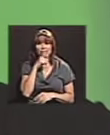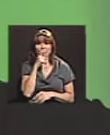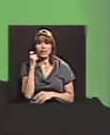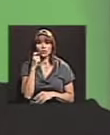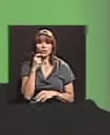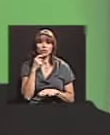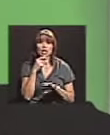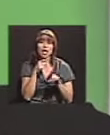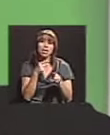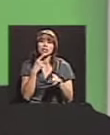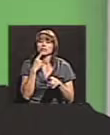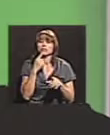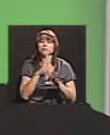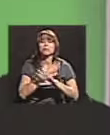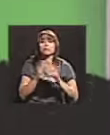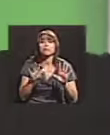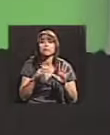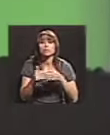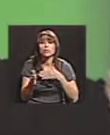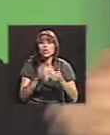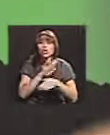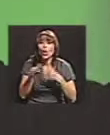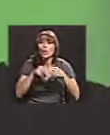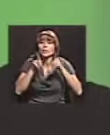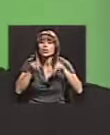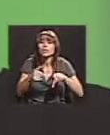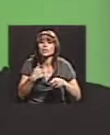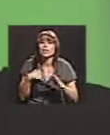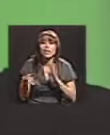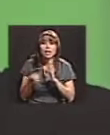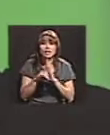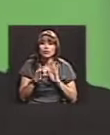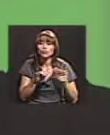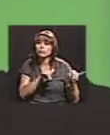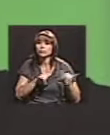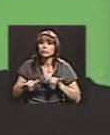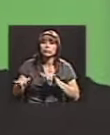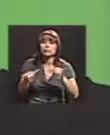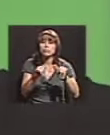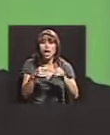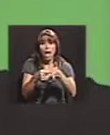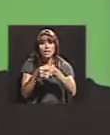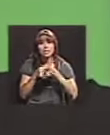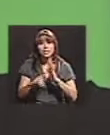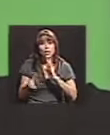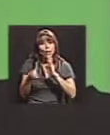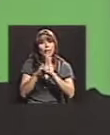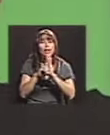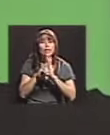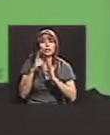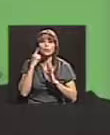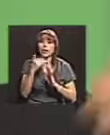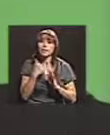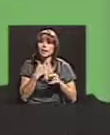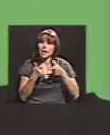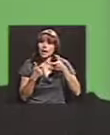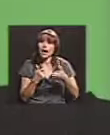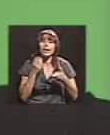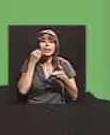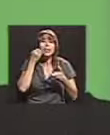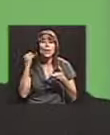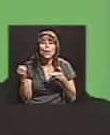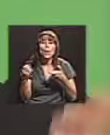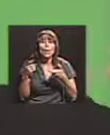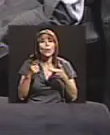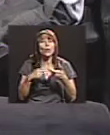amor todos tenemos derecho así como han exigido los derechos para la carnet de oro deme el campo